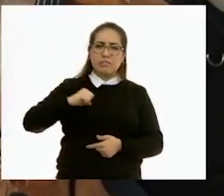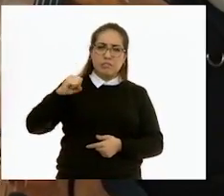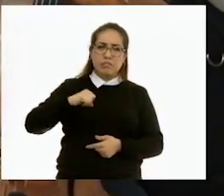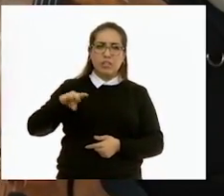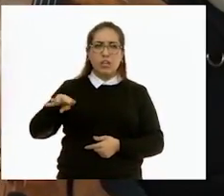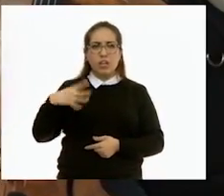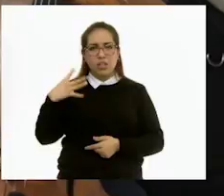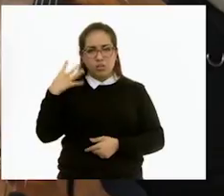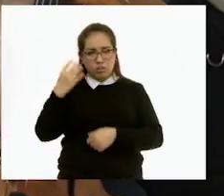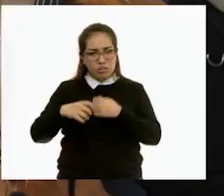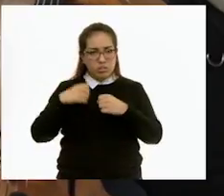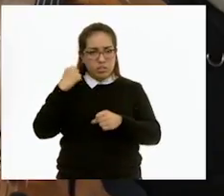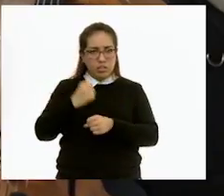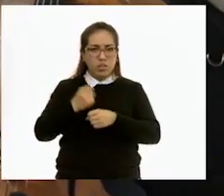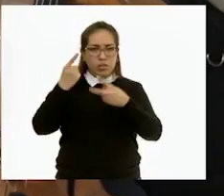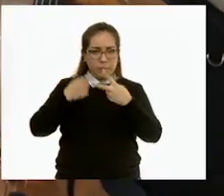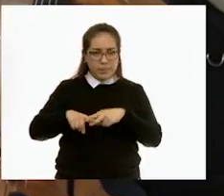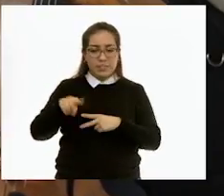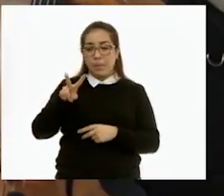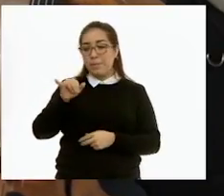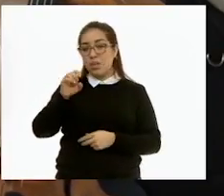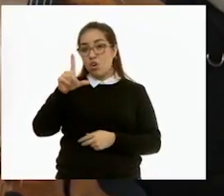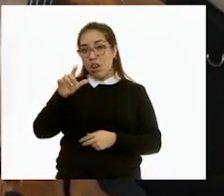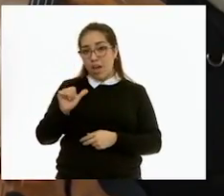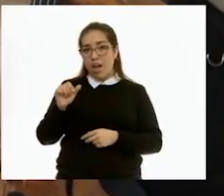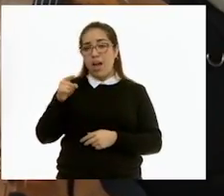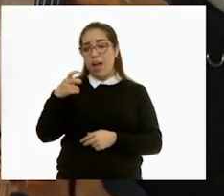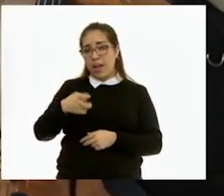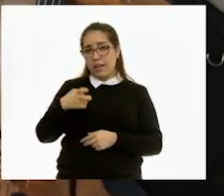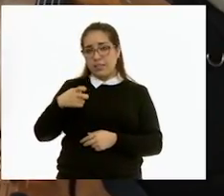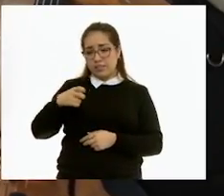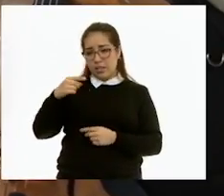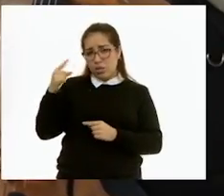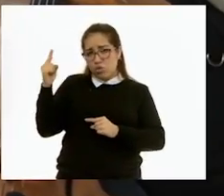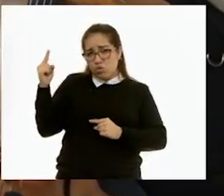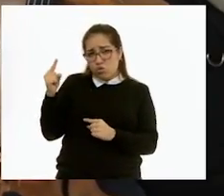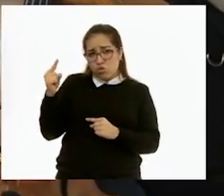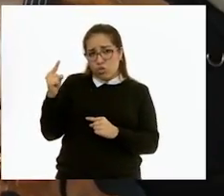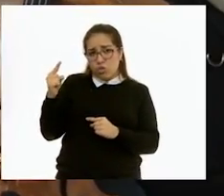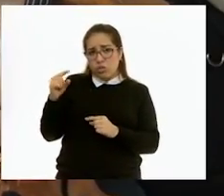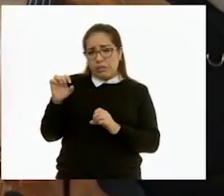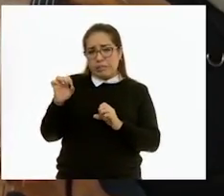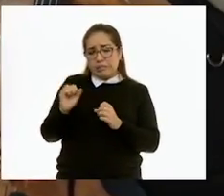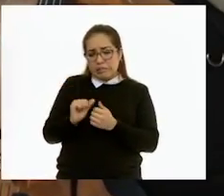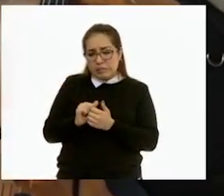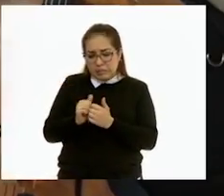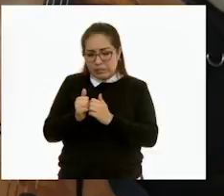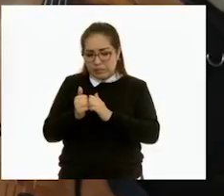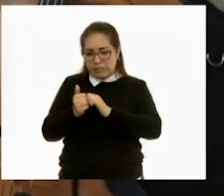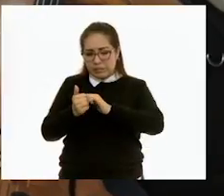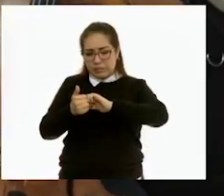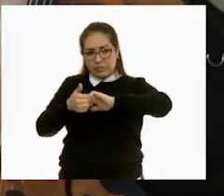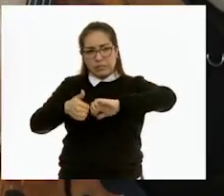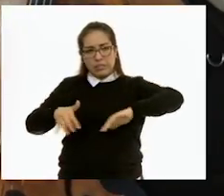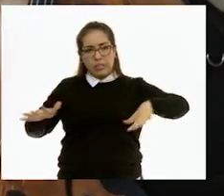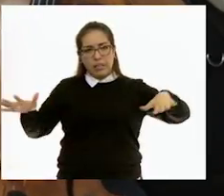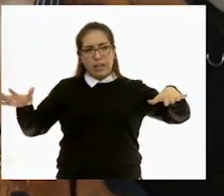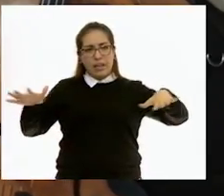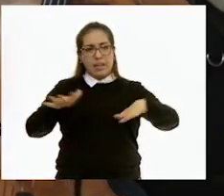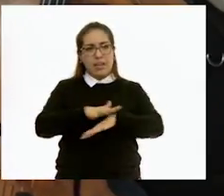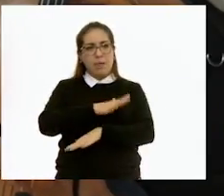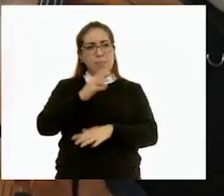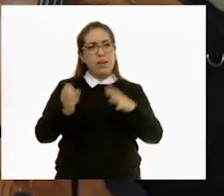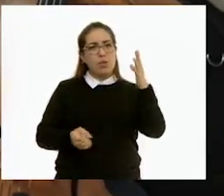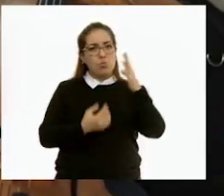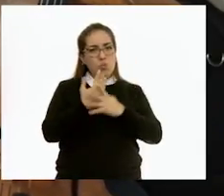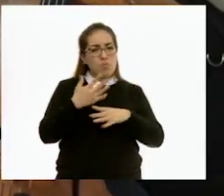menos. La viola sufre de distintas modificaciones con el fin de encontrar